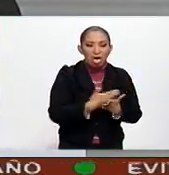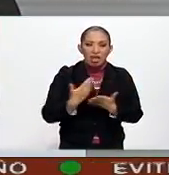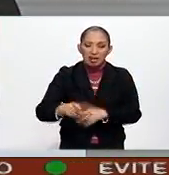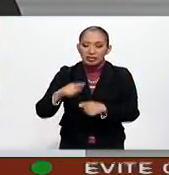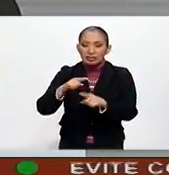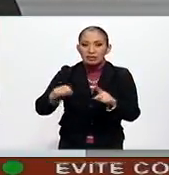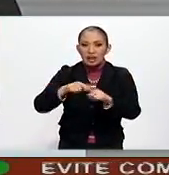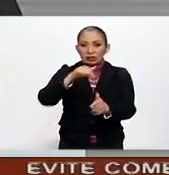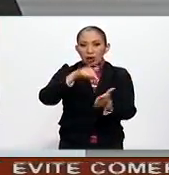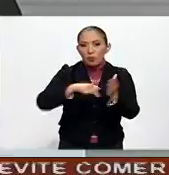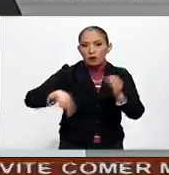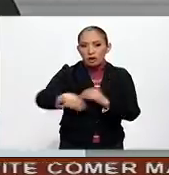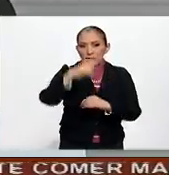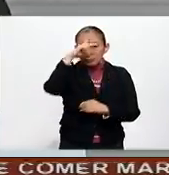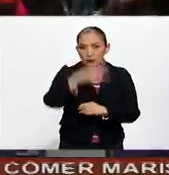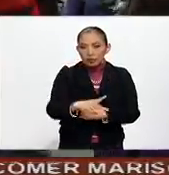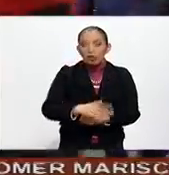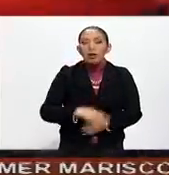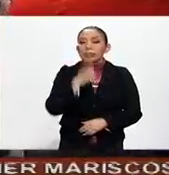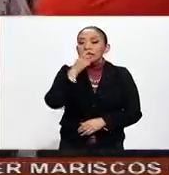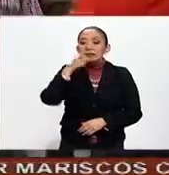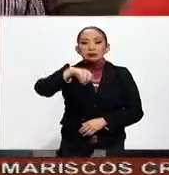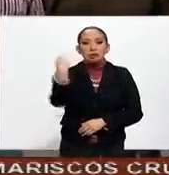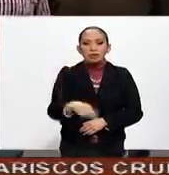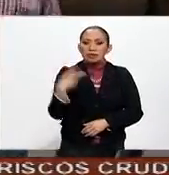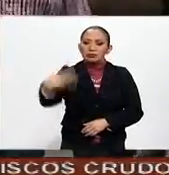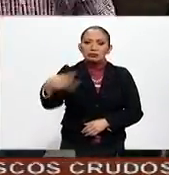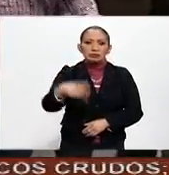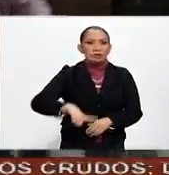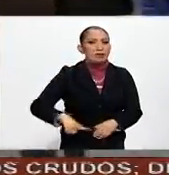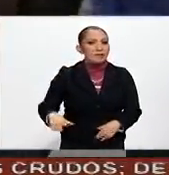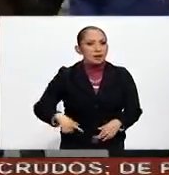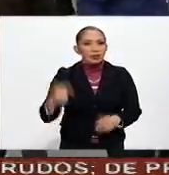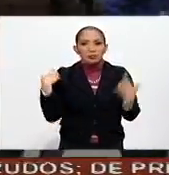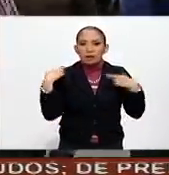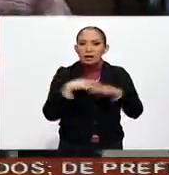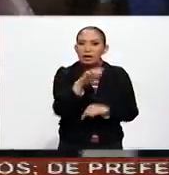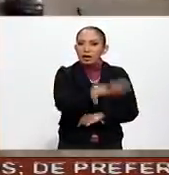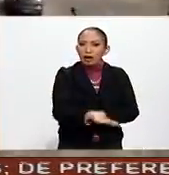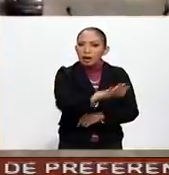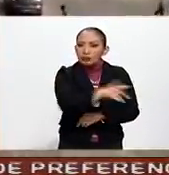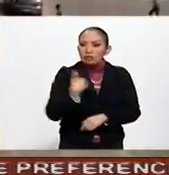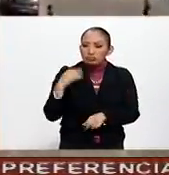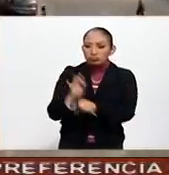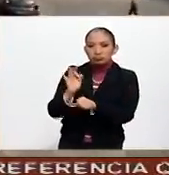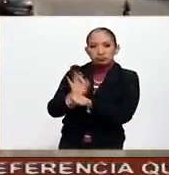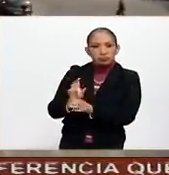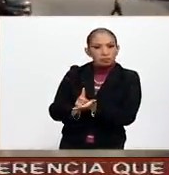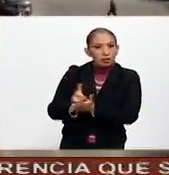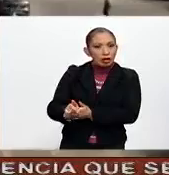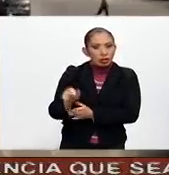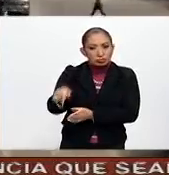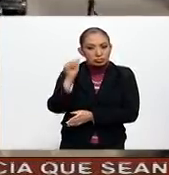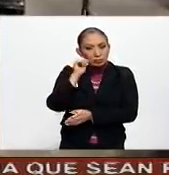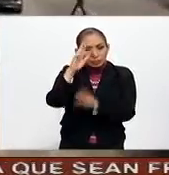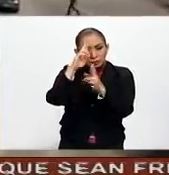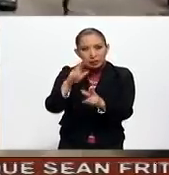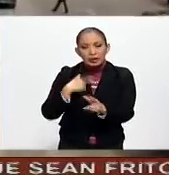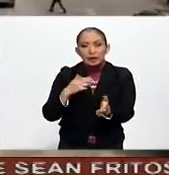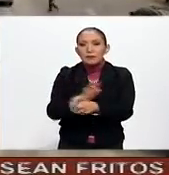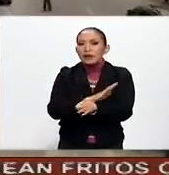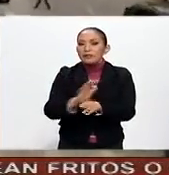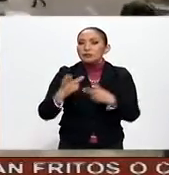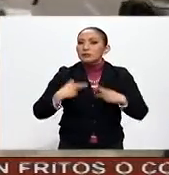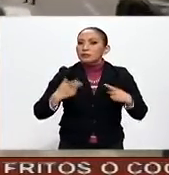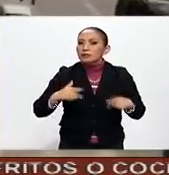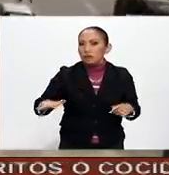varios puntos del país. Dijo que es obligación del gobierno y del magisterio velar por el Estado de Derecho, así como por el bienestar de